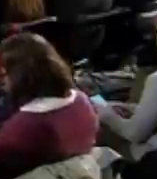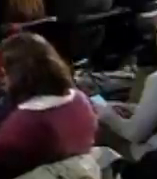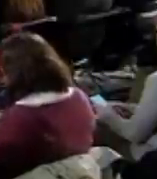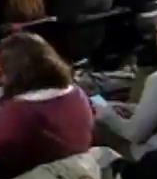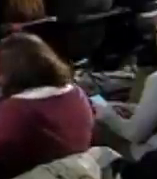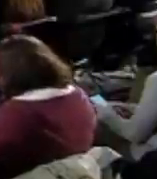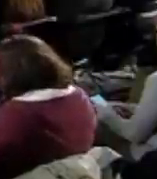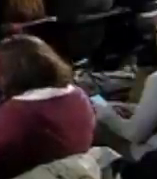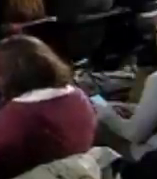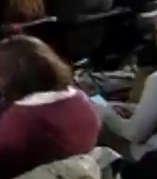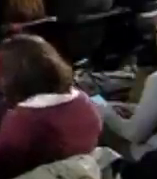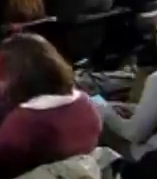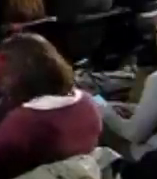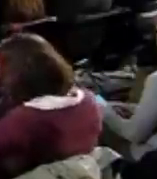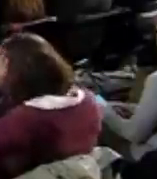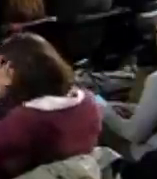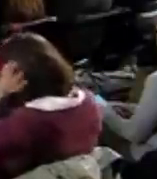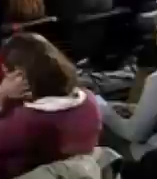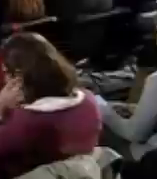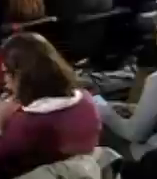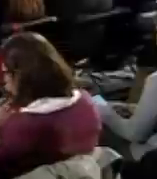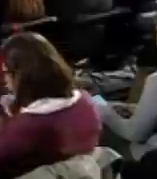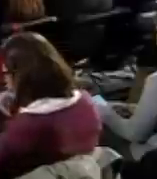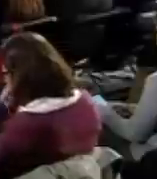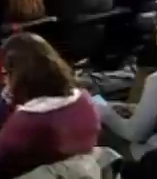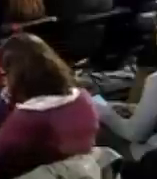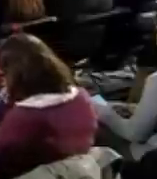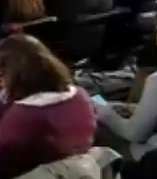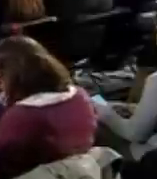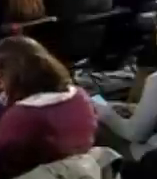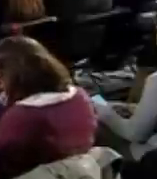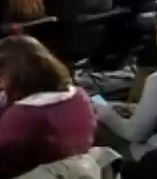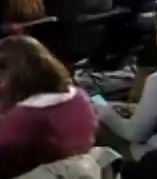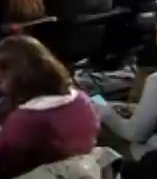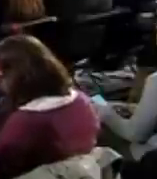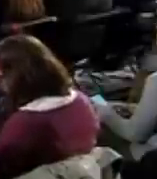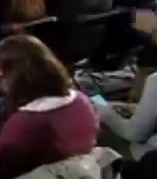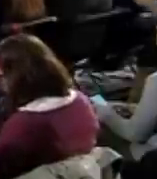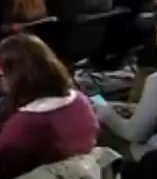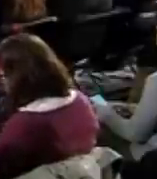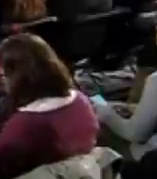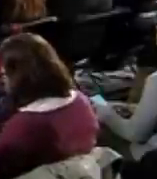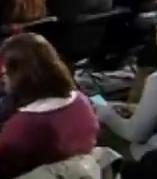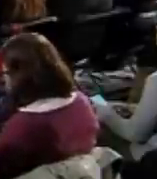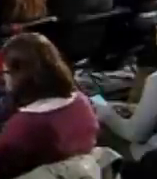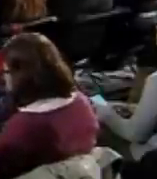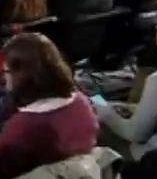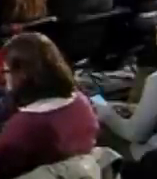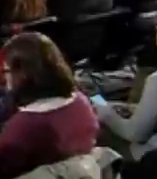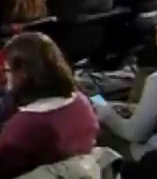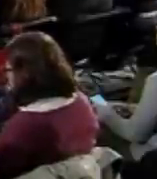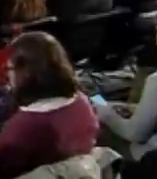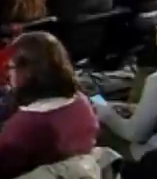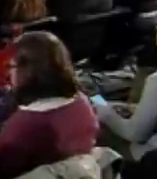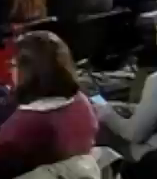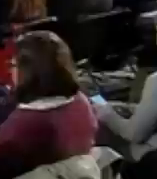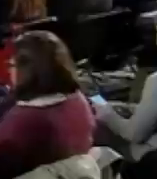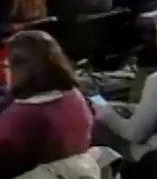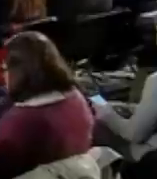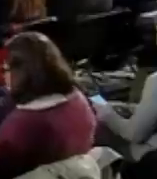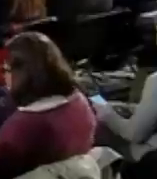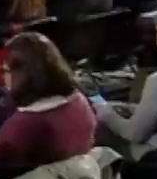entender un esquema biocultural de convivencia sana y armónica, del ser humano y el medio ambiente, con